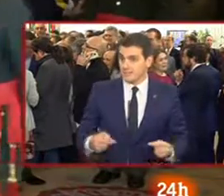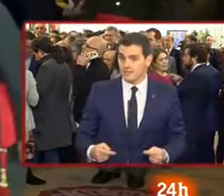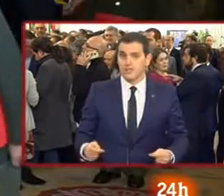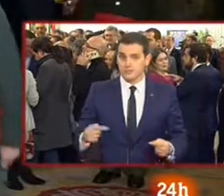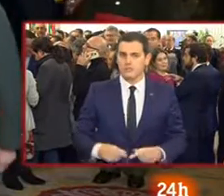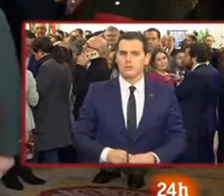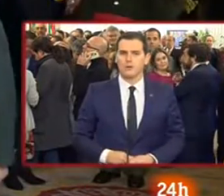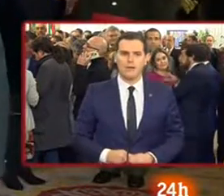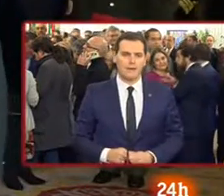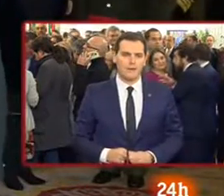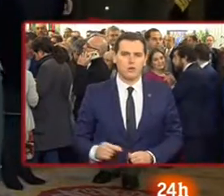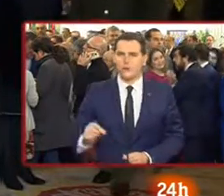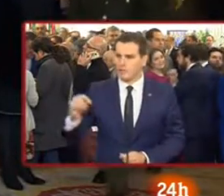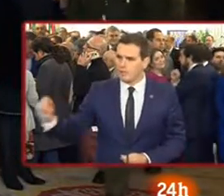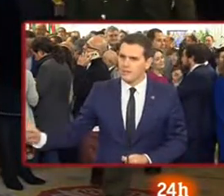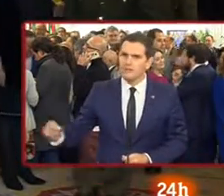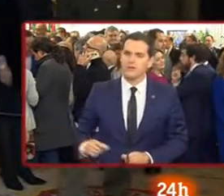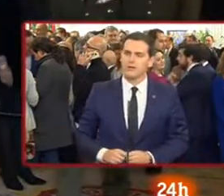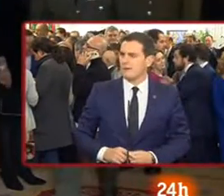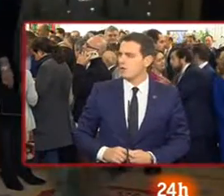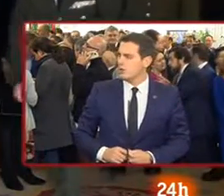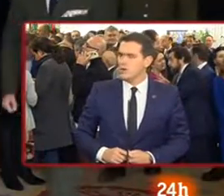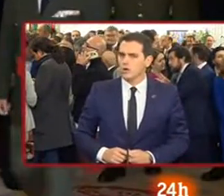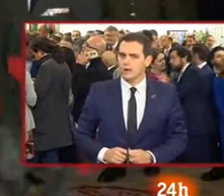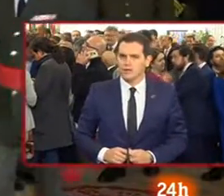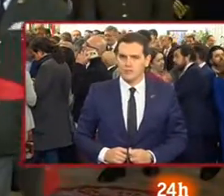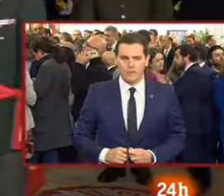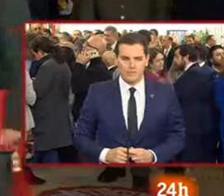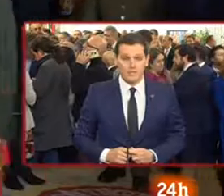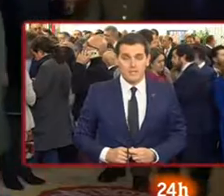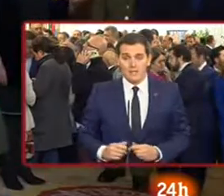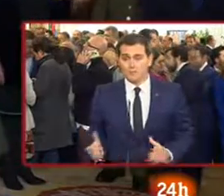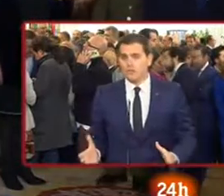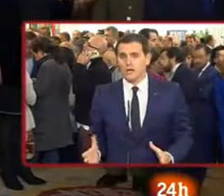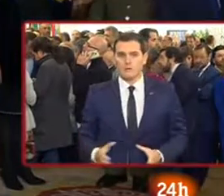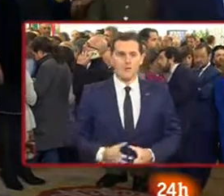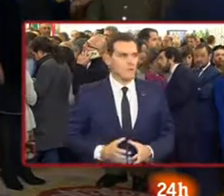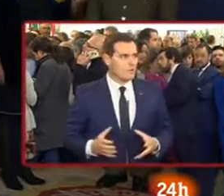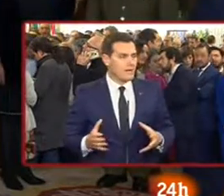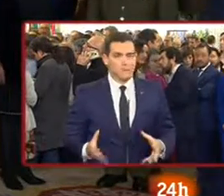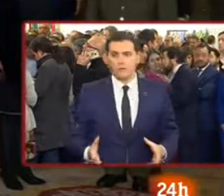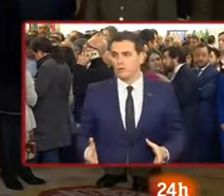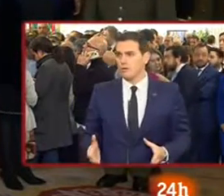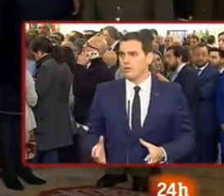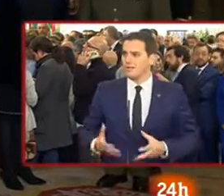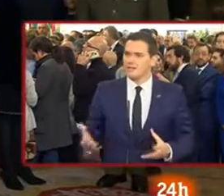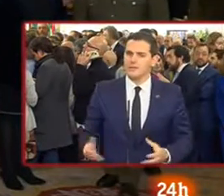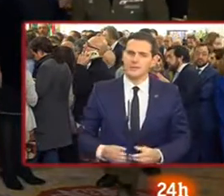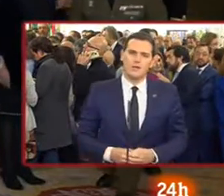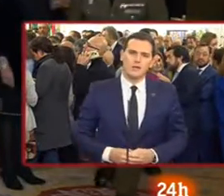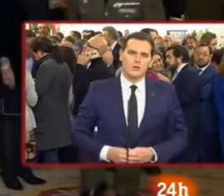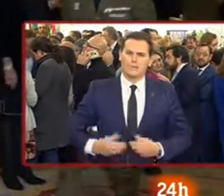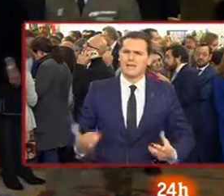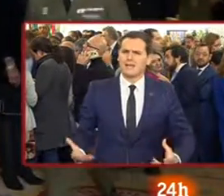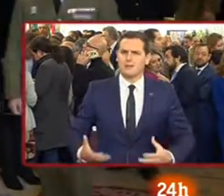entre sí, que nos tenemos que volver a dar la mano, pero también de darnos la mano con el resto de españoles. Y por otro lado, también hablando de la Constitución,